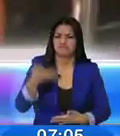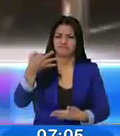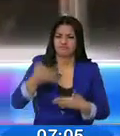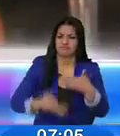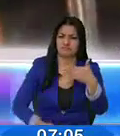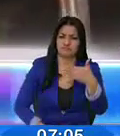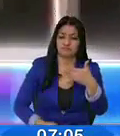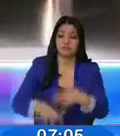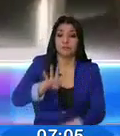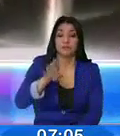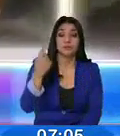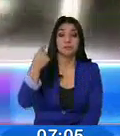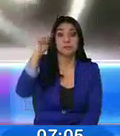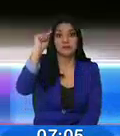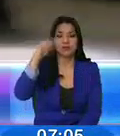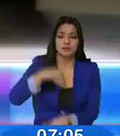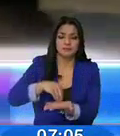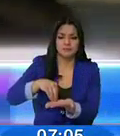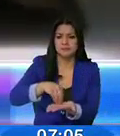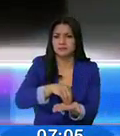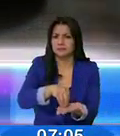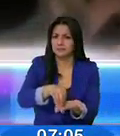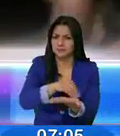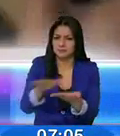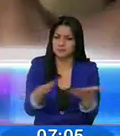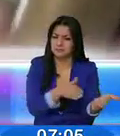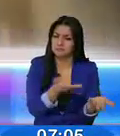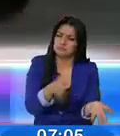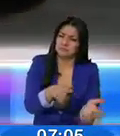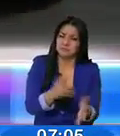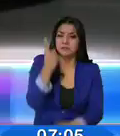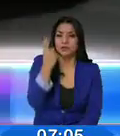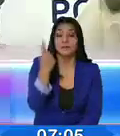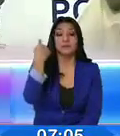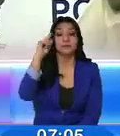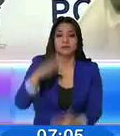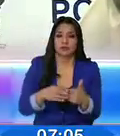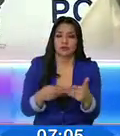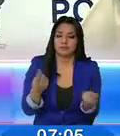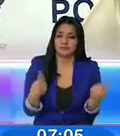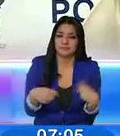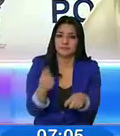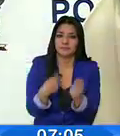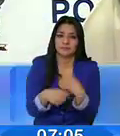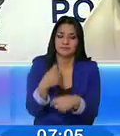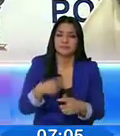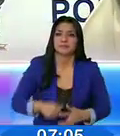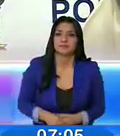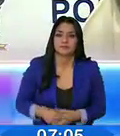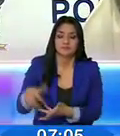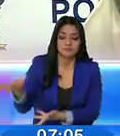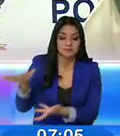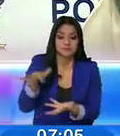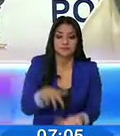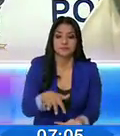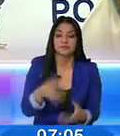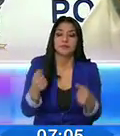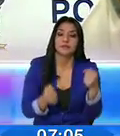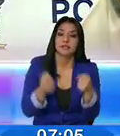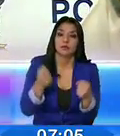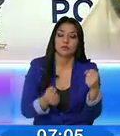representarían 4 millones de dosis y un aproximado de $11 millones. Este alcaloide estaba siendo transportado en 2